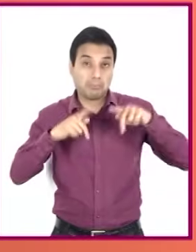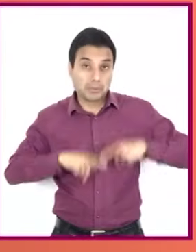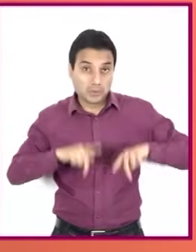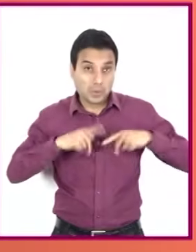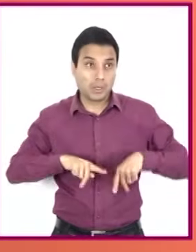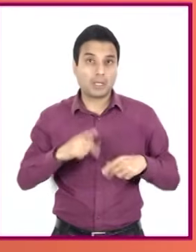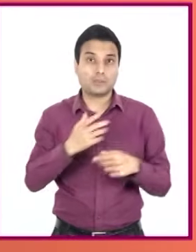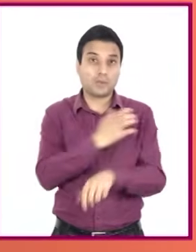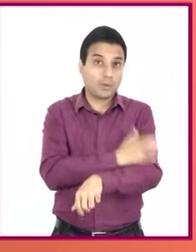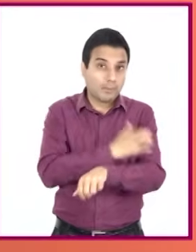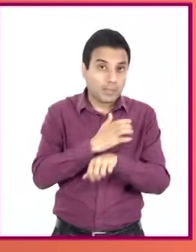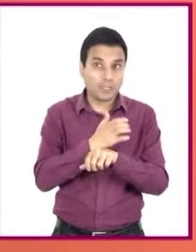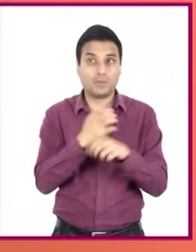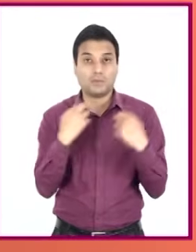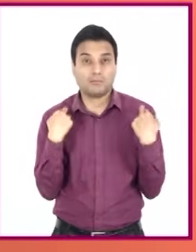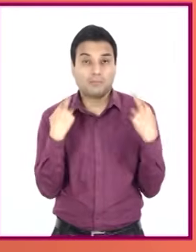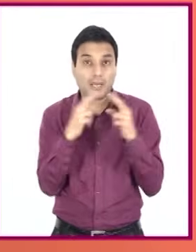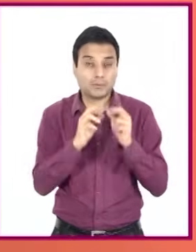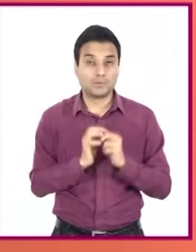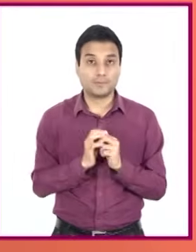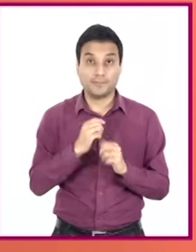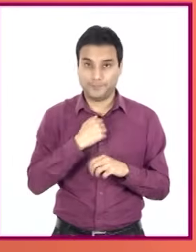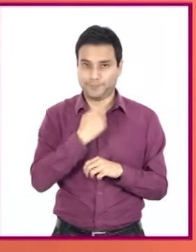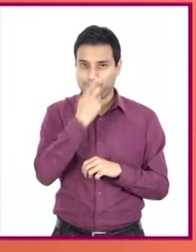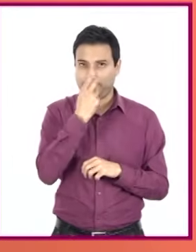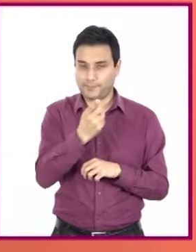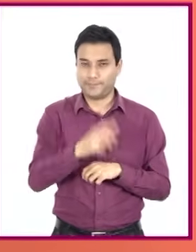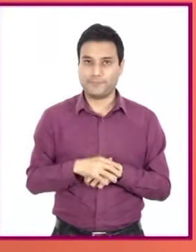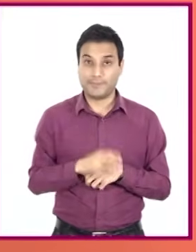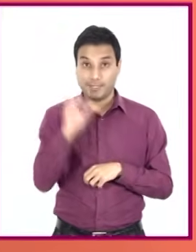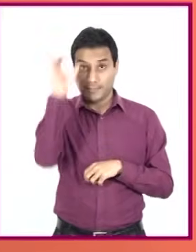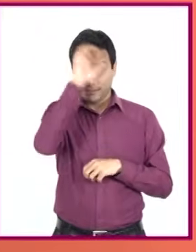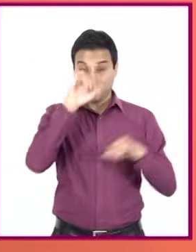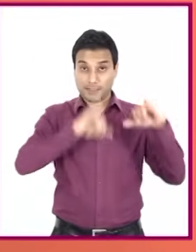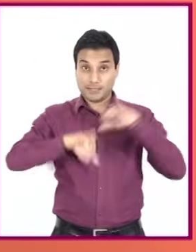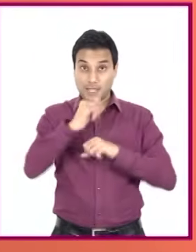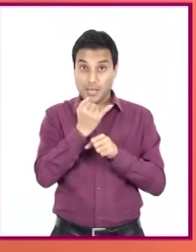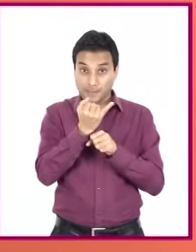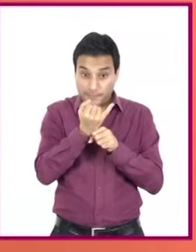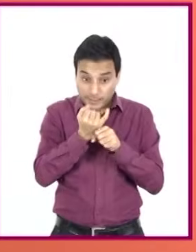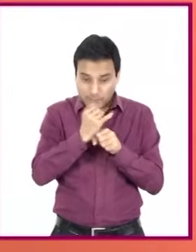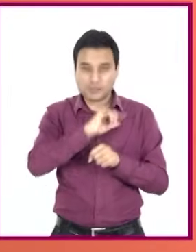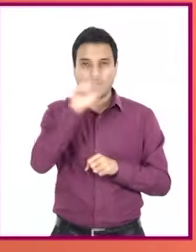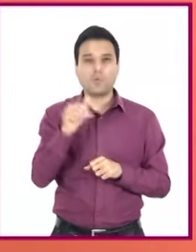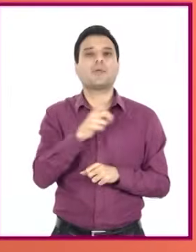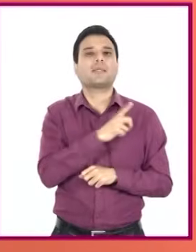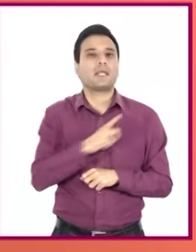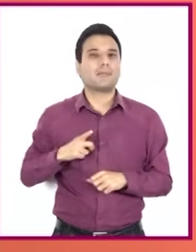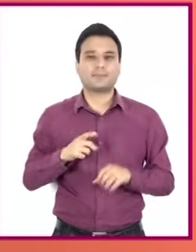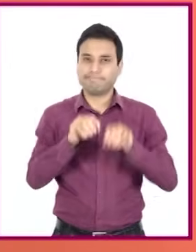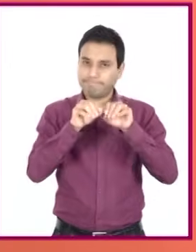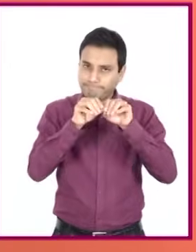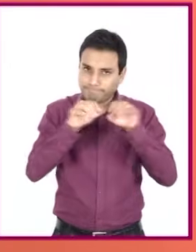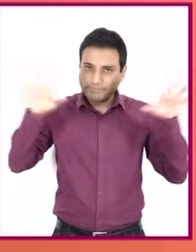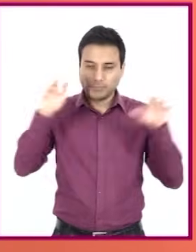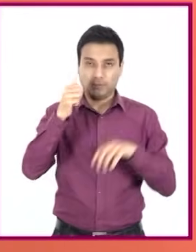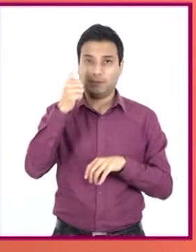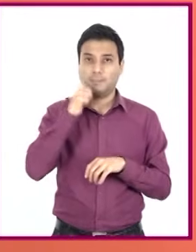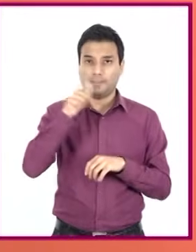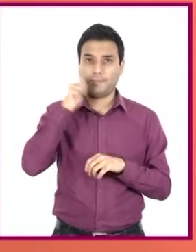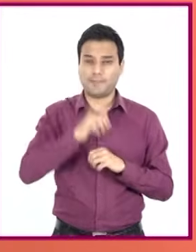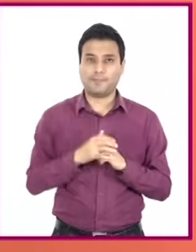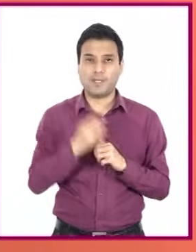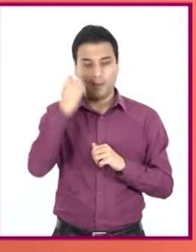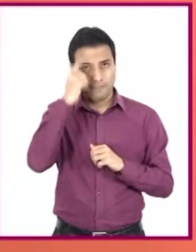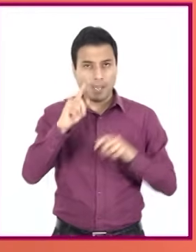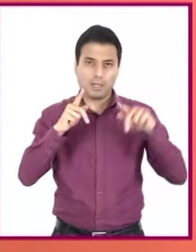como hemos identificado, la ciencia comparte sus hallazgos a la sociedad para que los conocimientos o técnicas sean